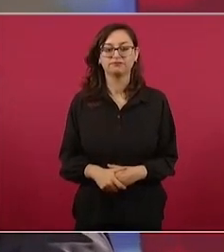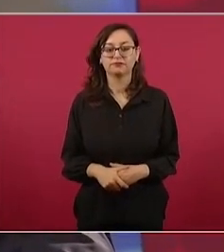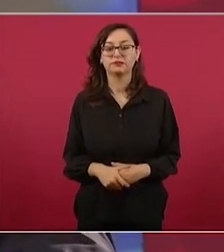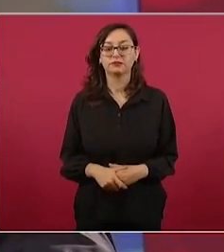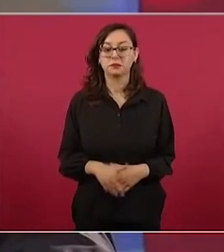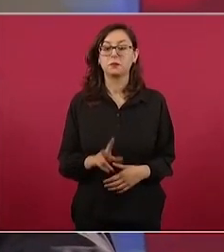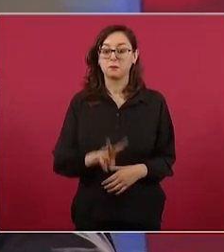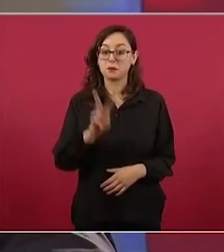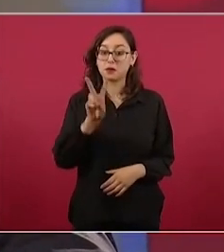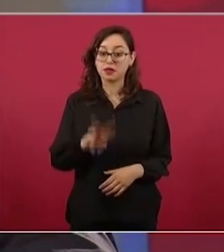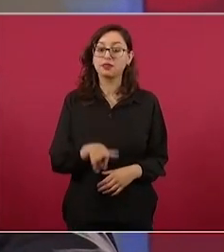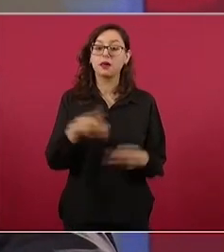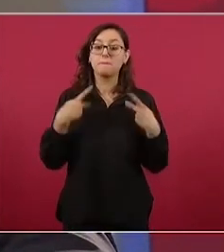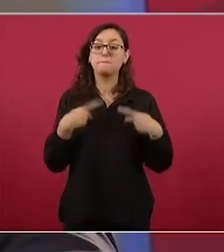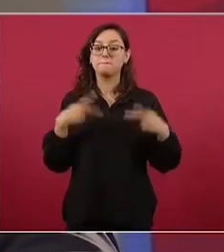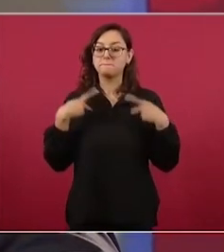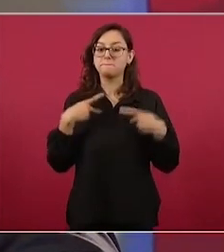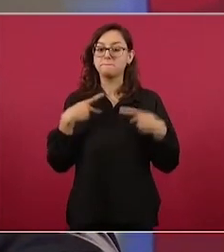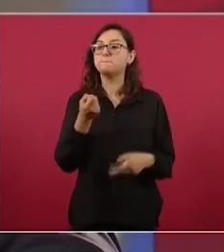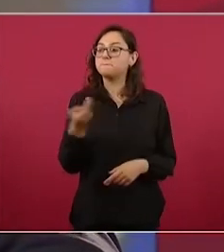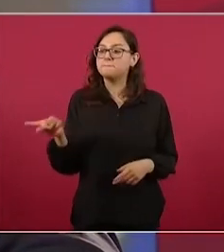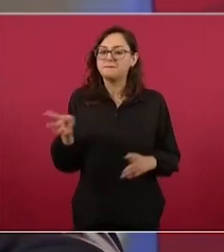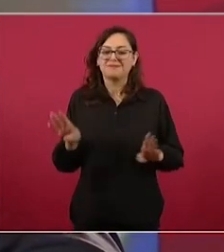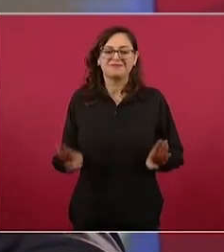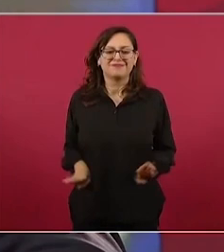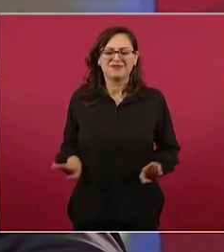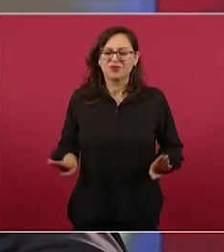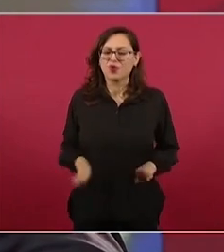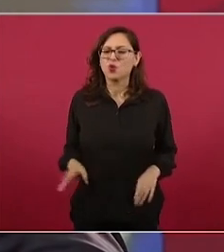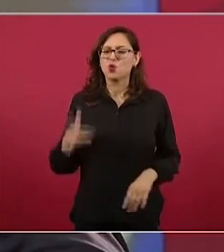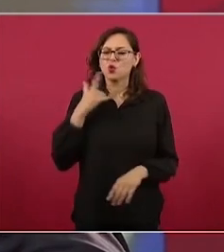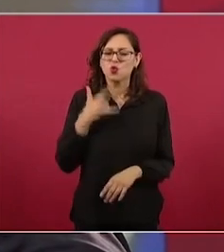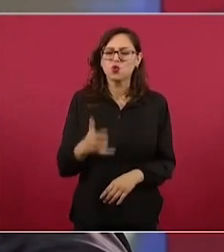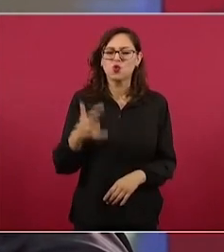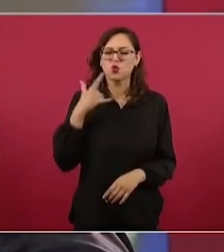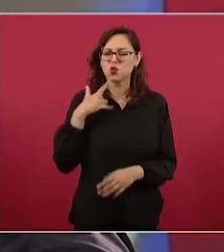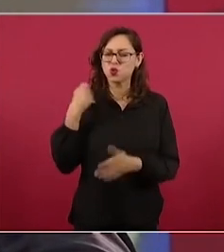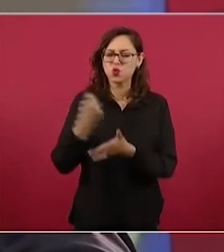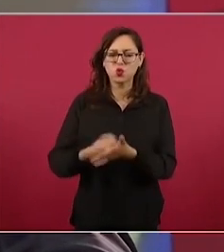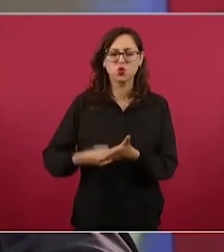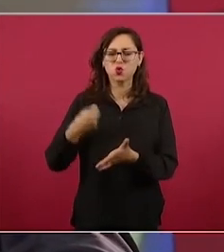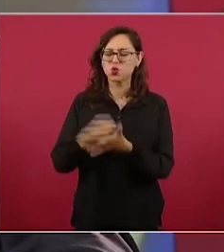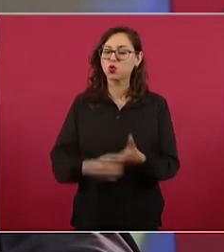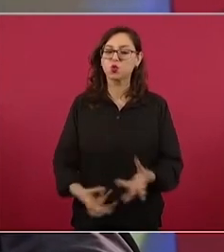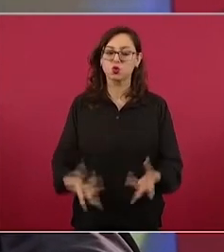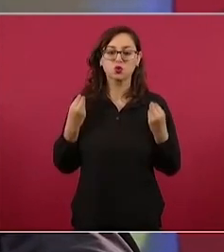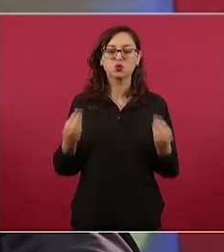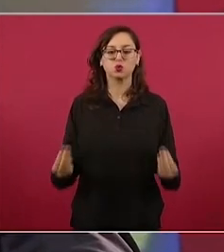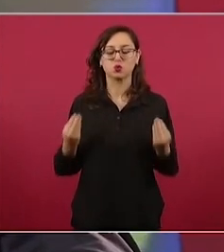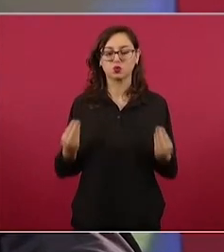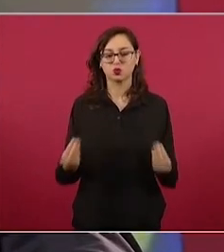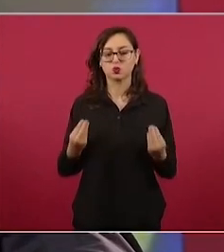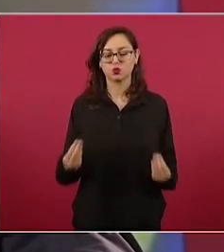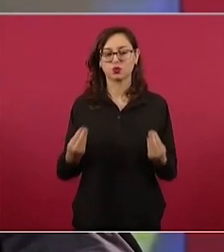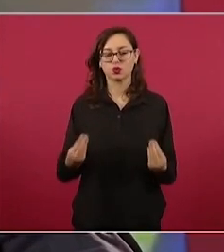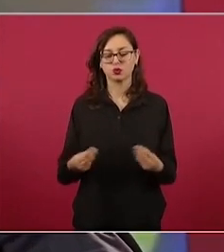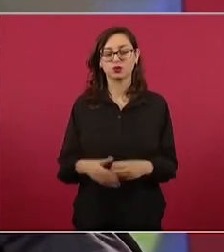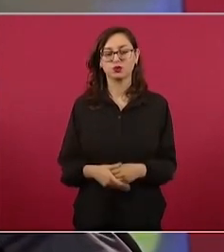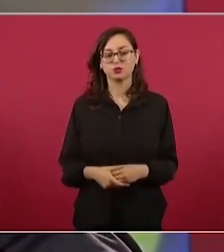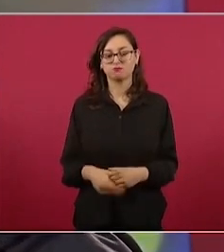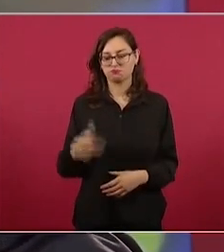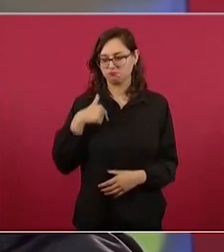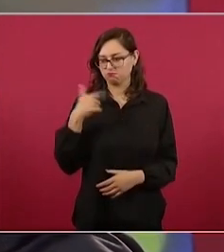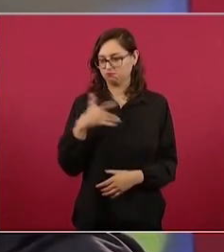gentes muy comprometidas, muy comprometidas, que yo estoy